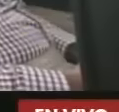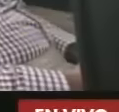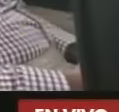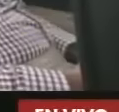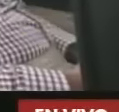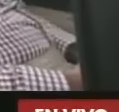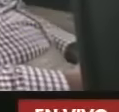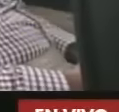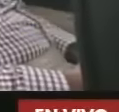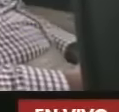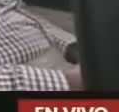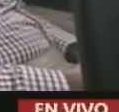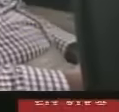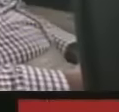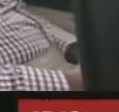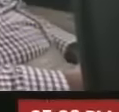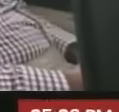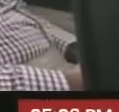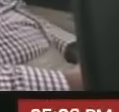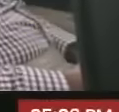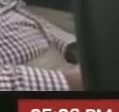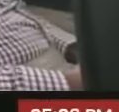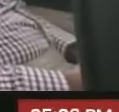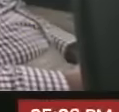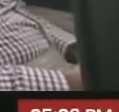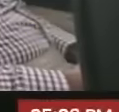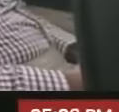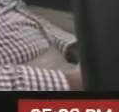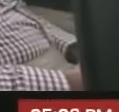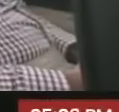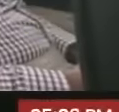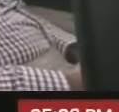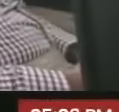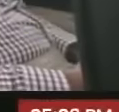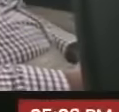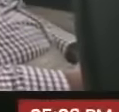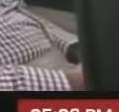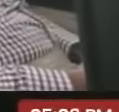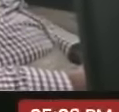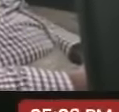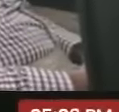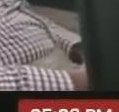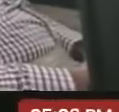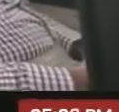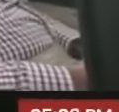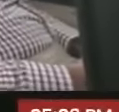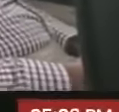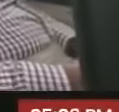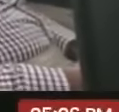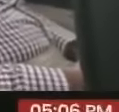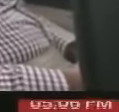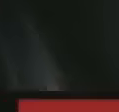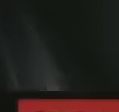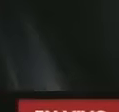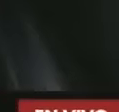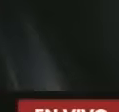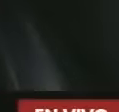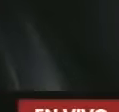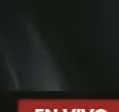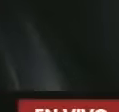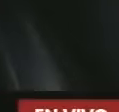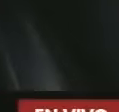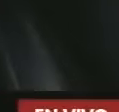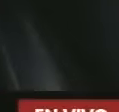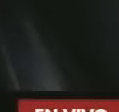Además, valga decir, presidente, la gran misión viene a desarrollar integralmente a la mujer, pero ya con los programas que usted ha venido,